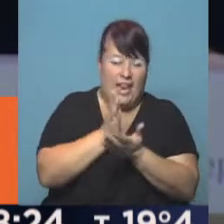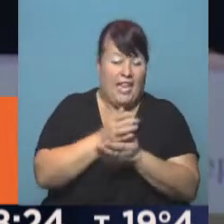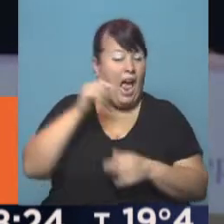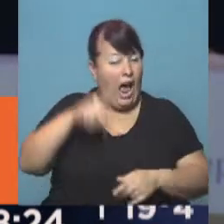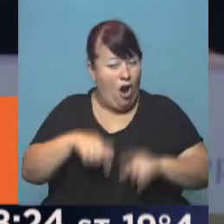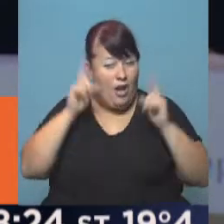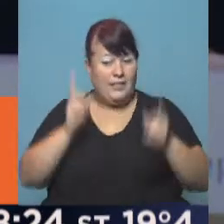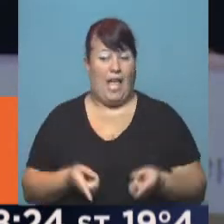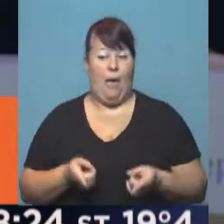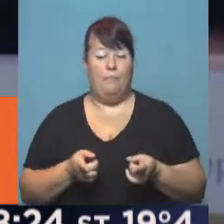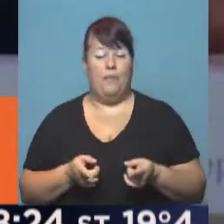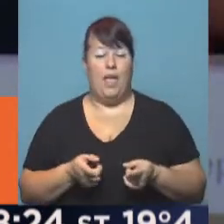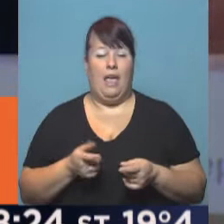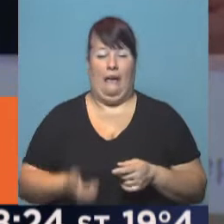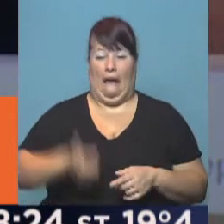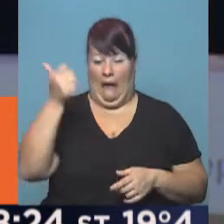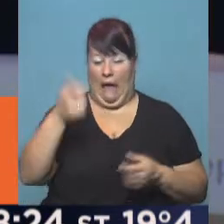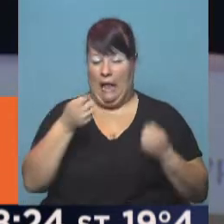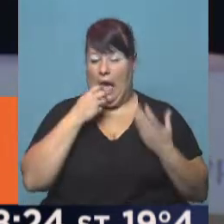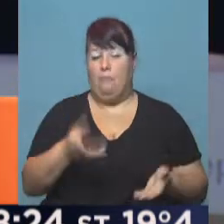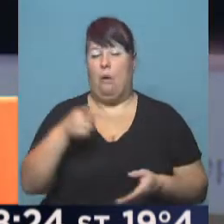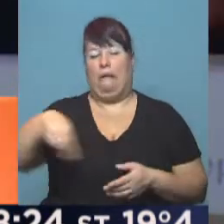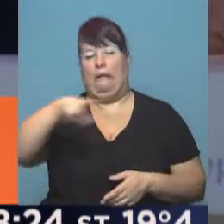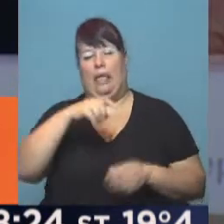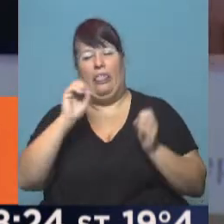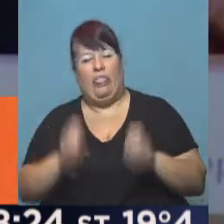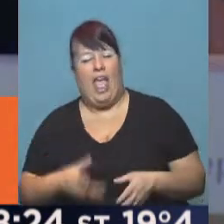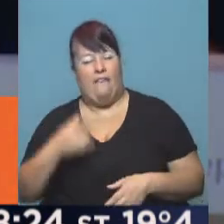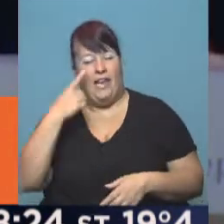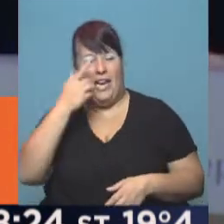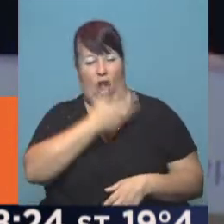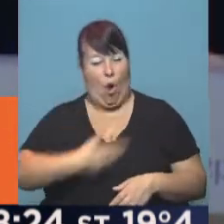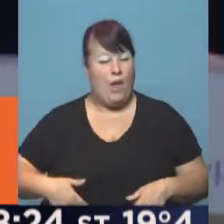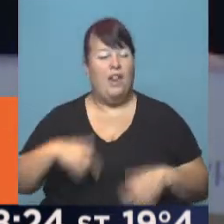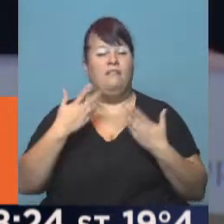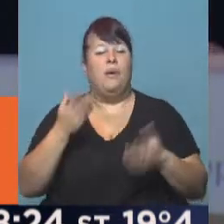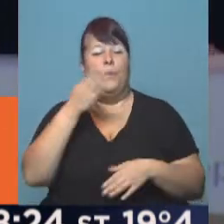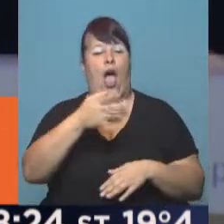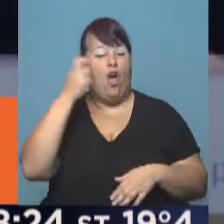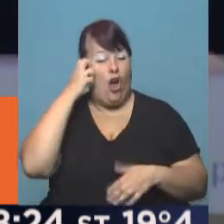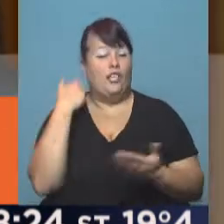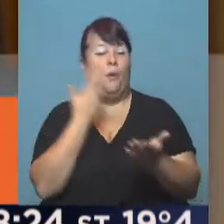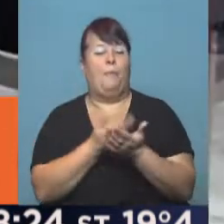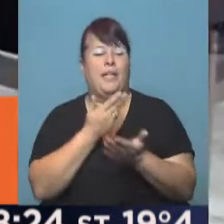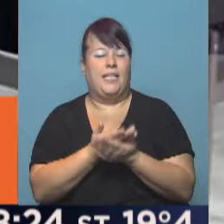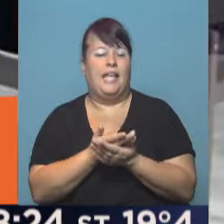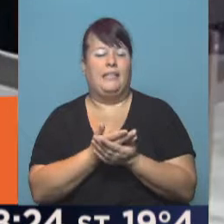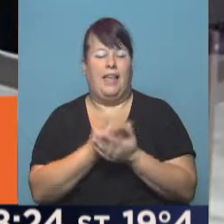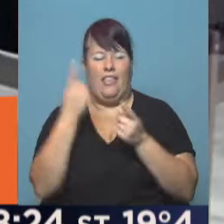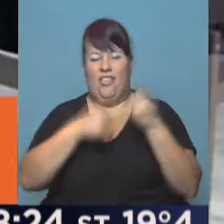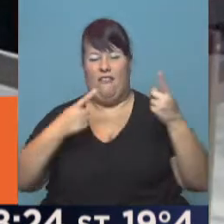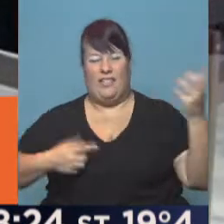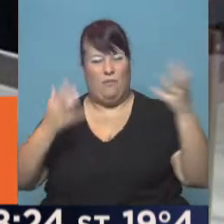día inclusive aventajando esta debilidad institucional, se encuentran ante el Congreso presentando un sinnúmero